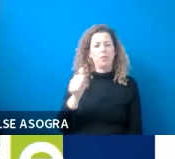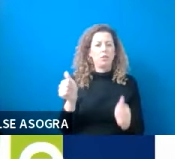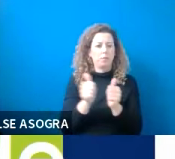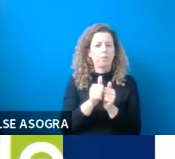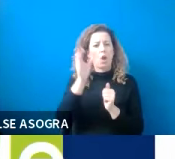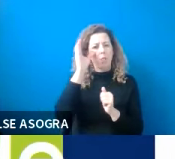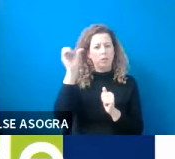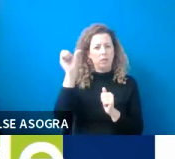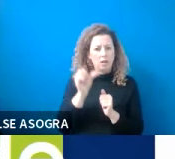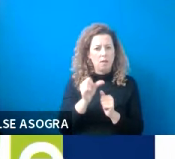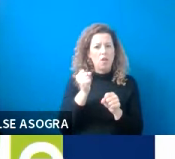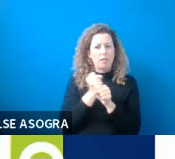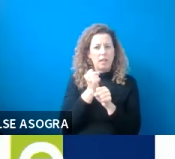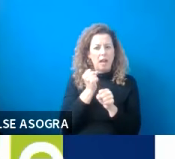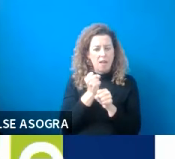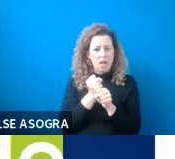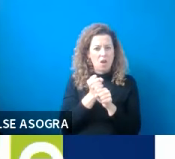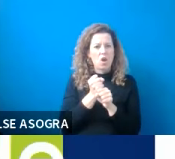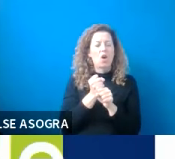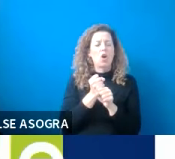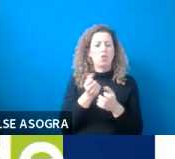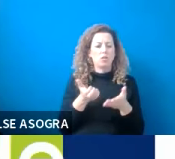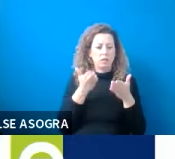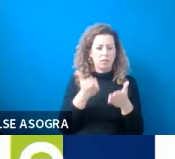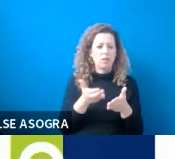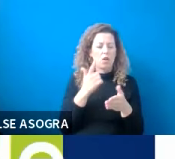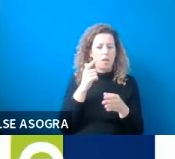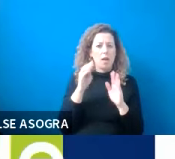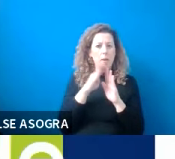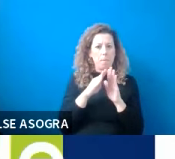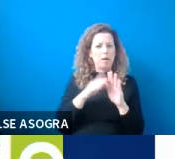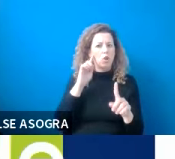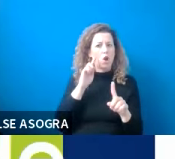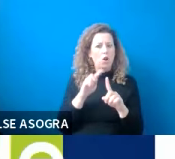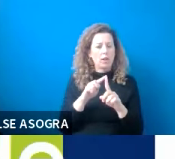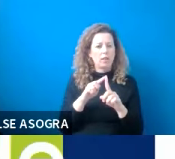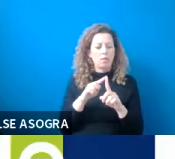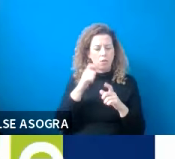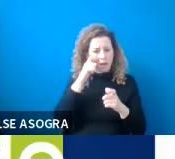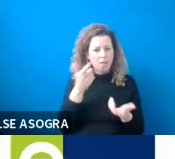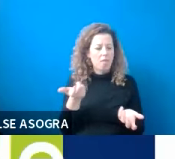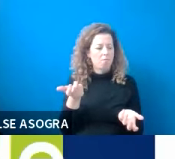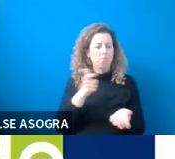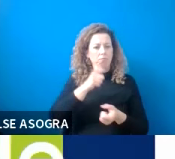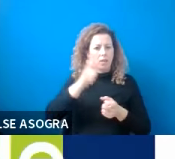observador del trabajo y seguidor de pautas para ser un agente activo. Son personas que están presentes en las